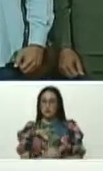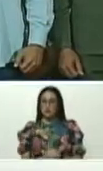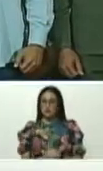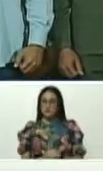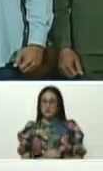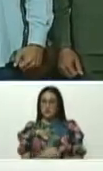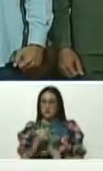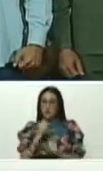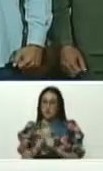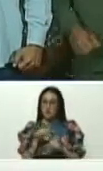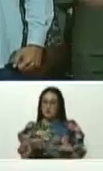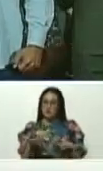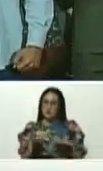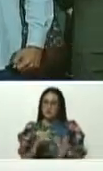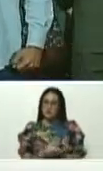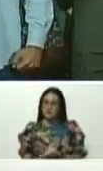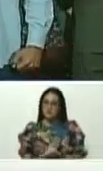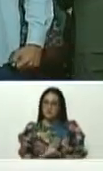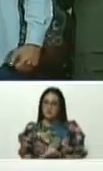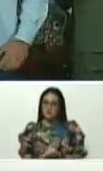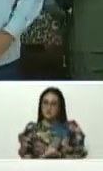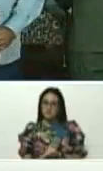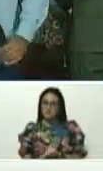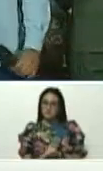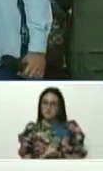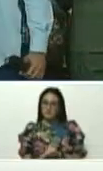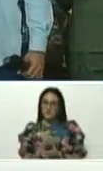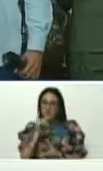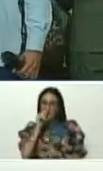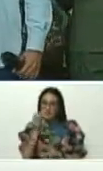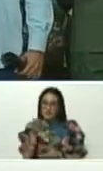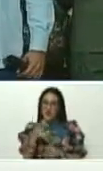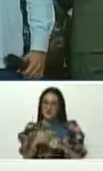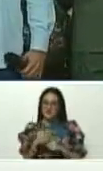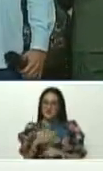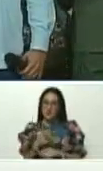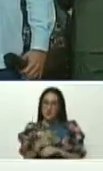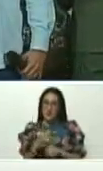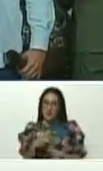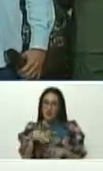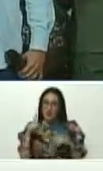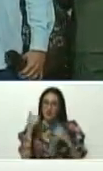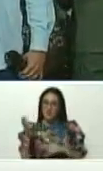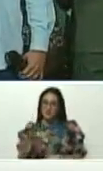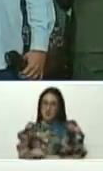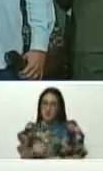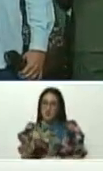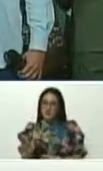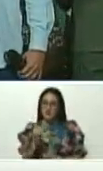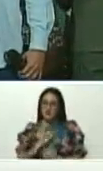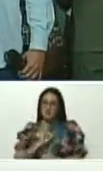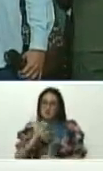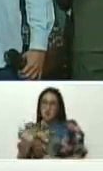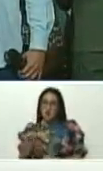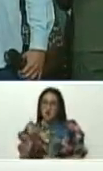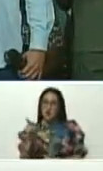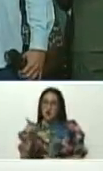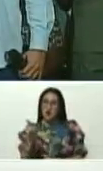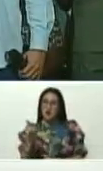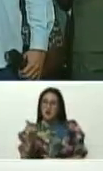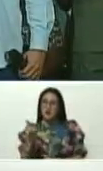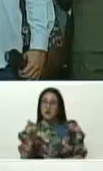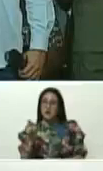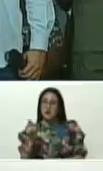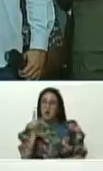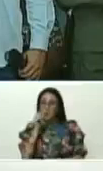ha heredado una gran obra del general en jefe García Carneiro, y puedo decir que Terán ha sido un digno heredero